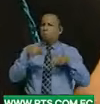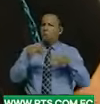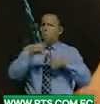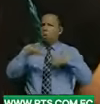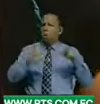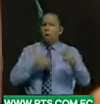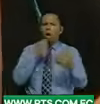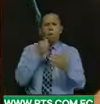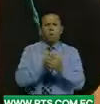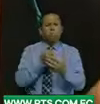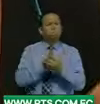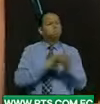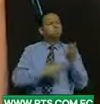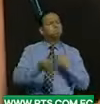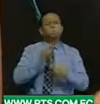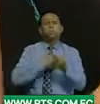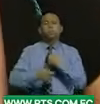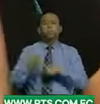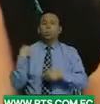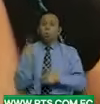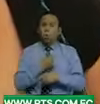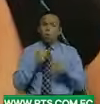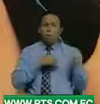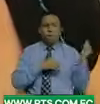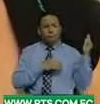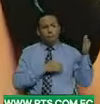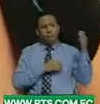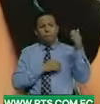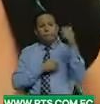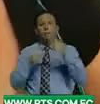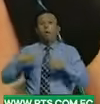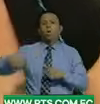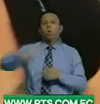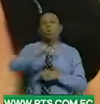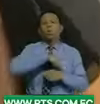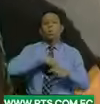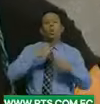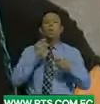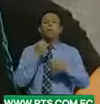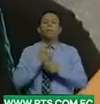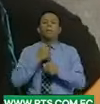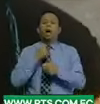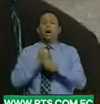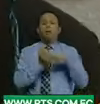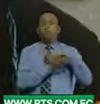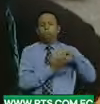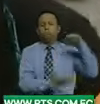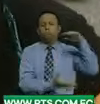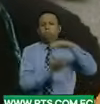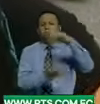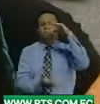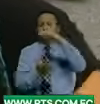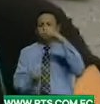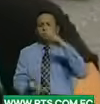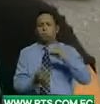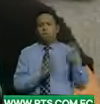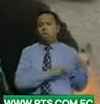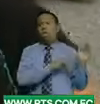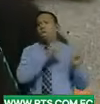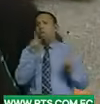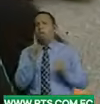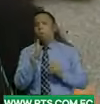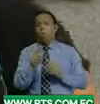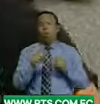hemos pedido un corredor turístico para solamente trabajar con nosotros los monigotes. Ellos nos pidieron que no sea una 6 de marzo donde no se venda